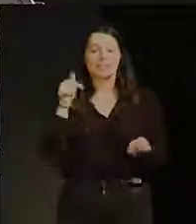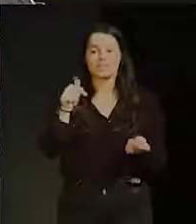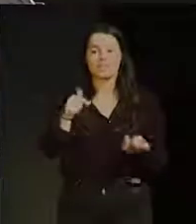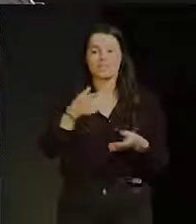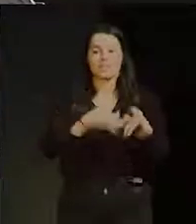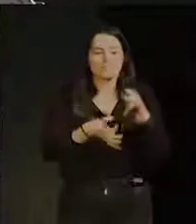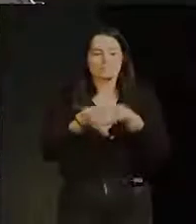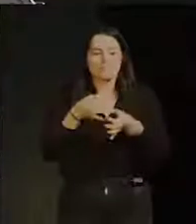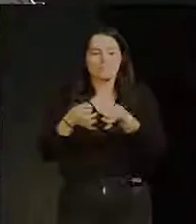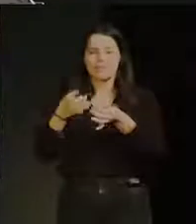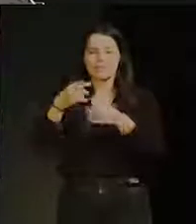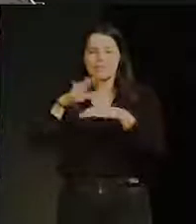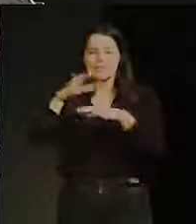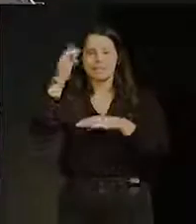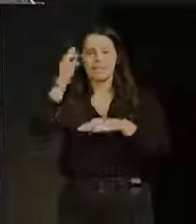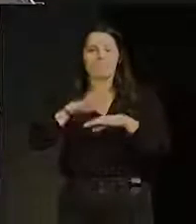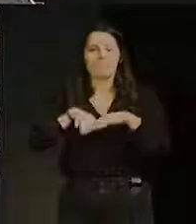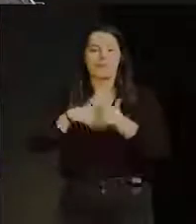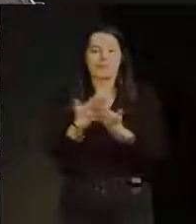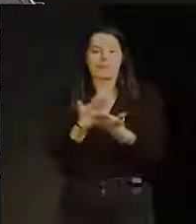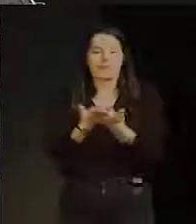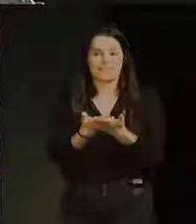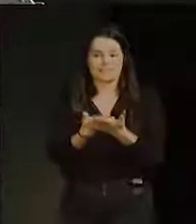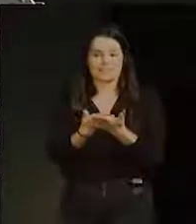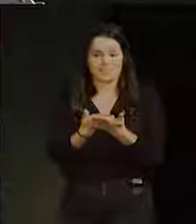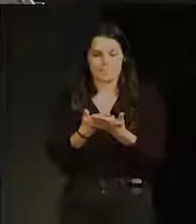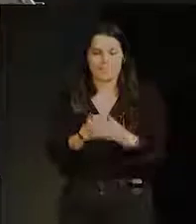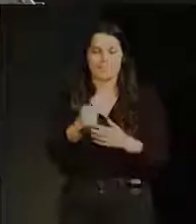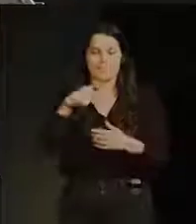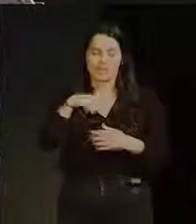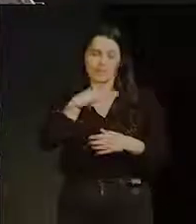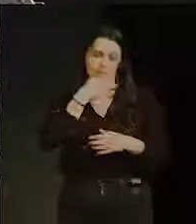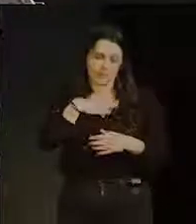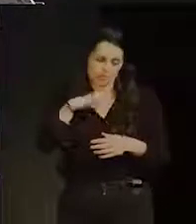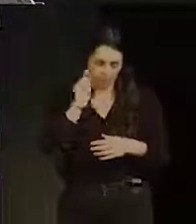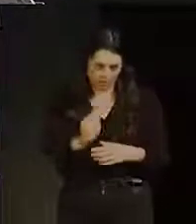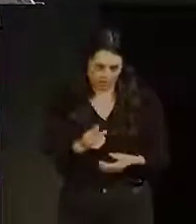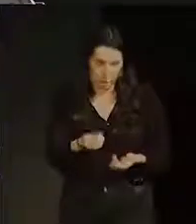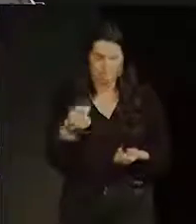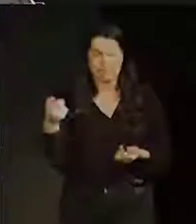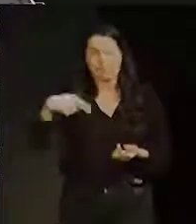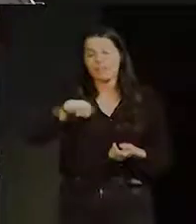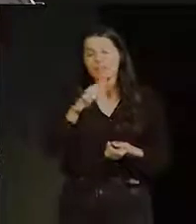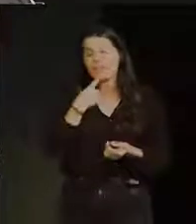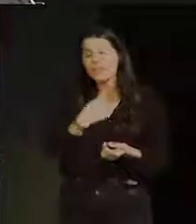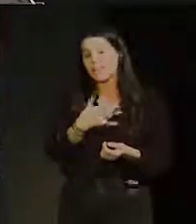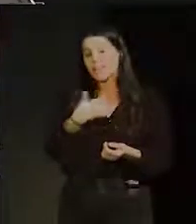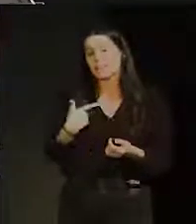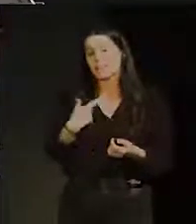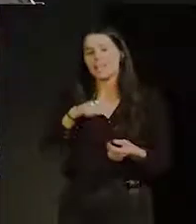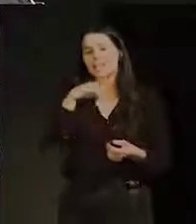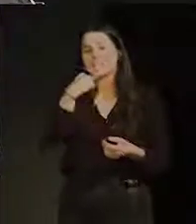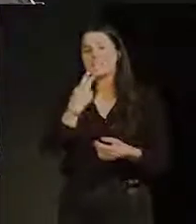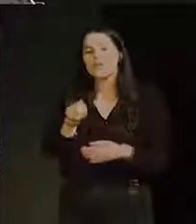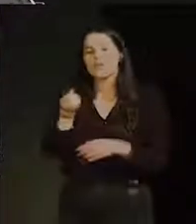estos hilos para presentaros la propuesta que veréis esta tarde. Ellos dicen que lo que quieren es dar voz y